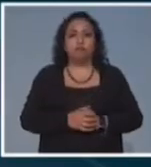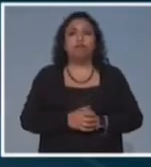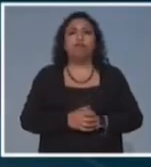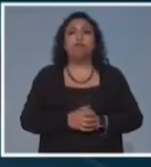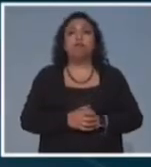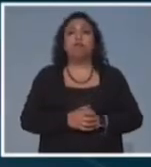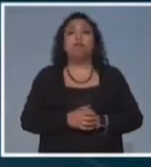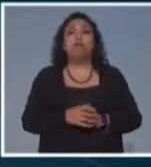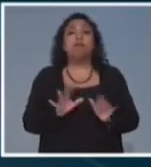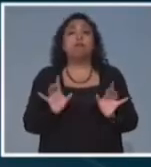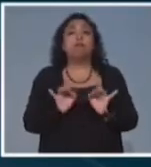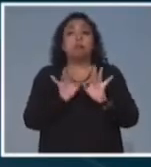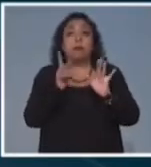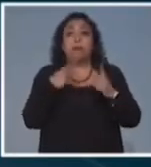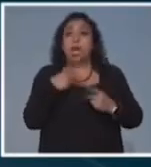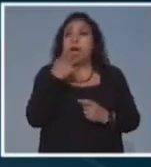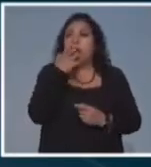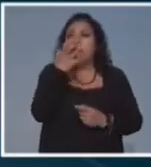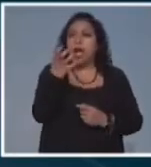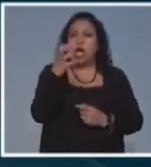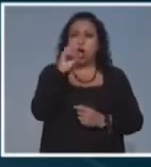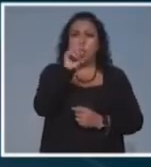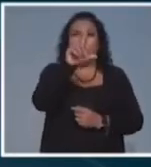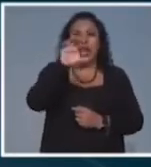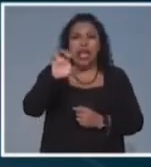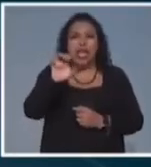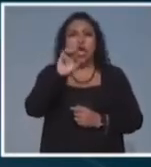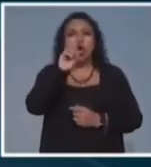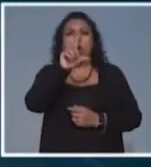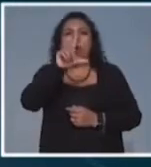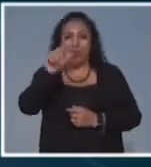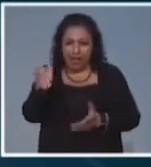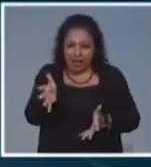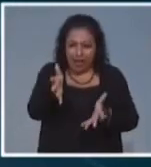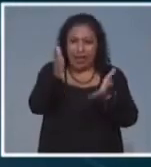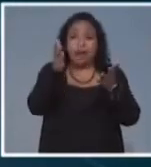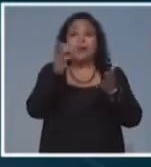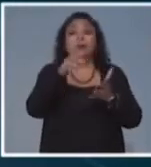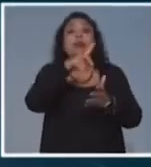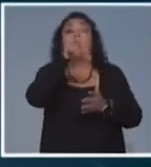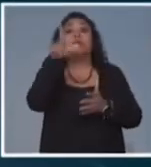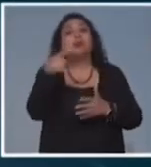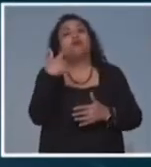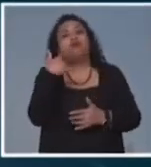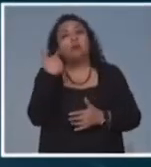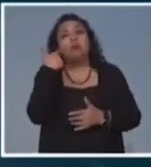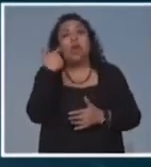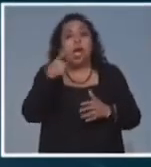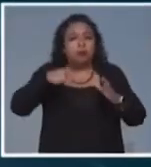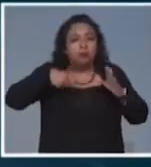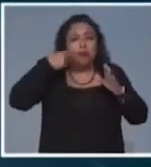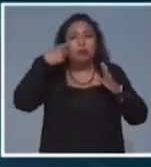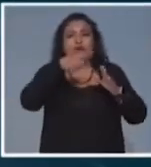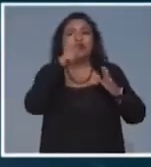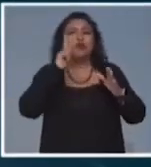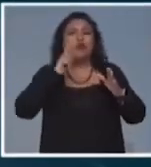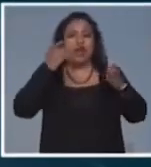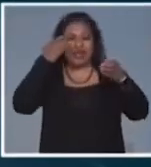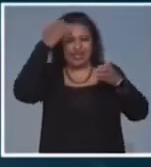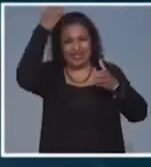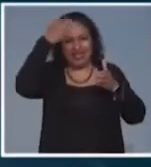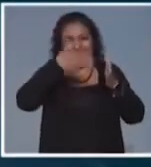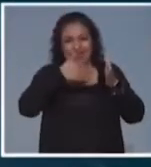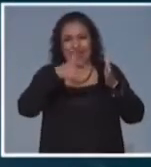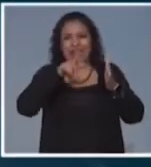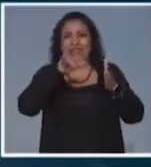A momentos, el público gritaba, ¡Olé María! ¡O vamos, chiquilla! Y seguía degustando los platillos de la chef Linda Cherén